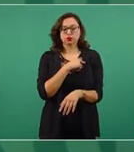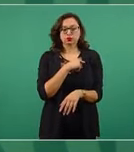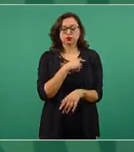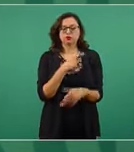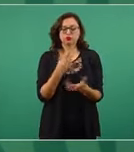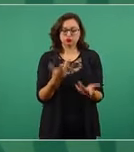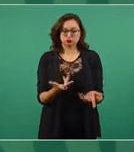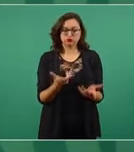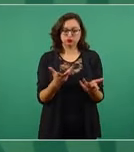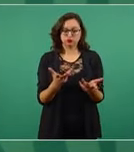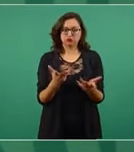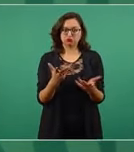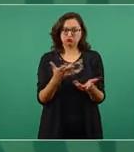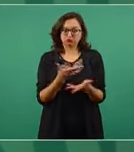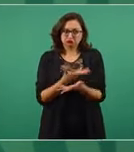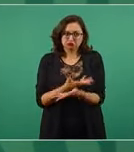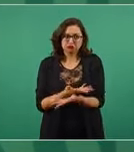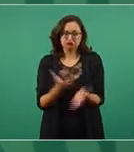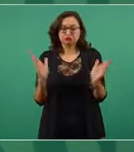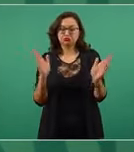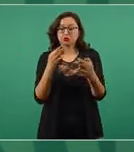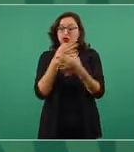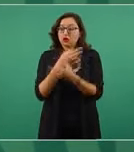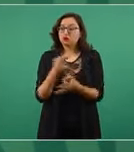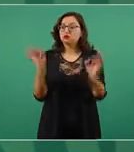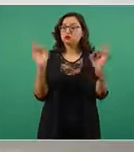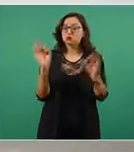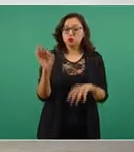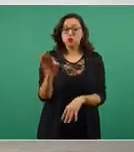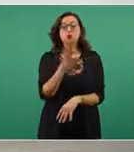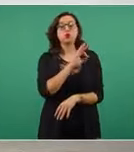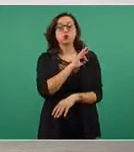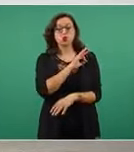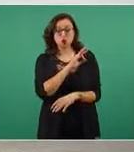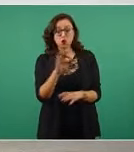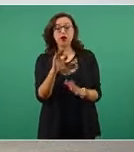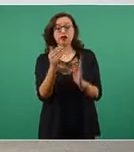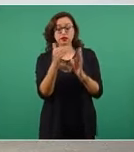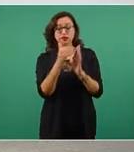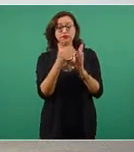dado a conocer que es posible, ¿no? Pero no podemos obligar.